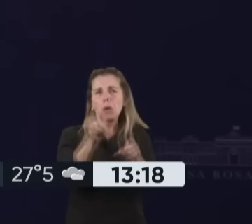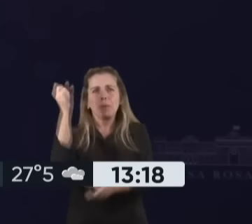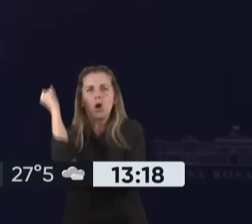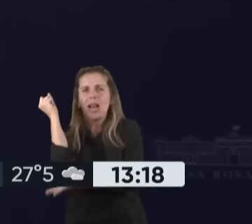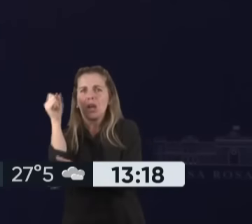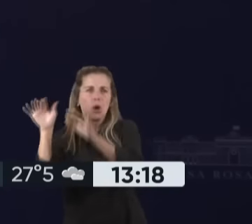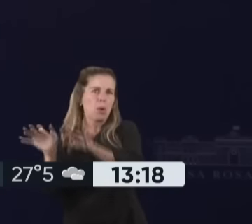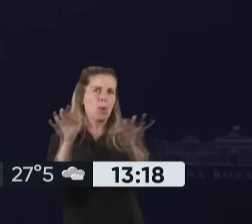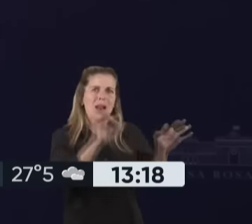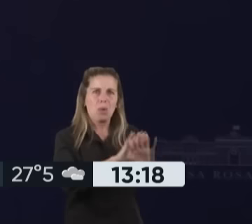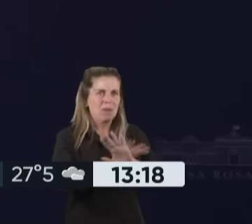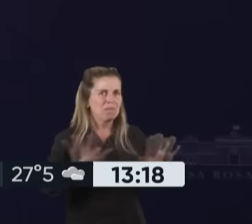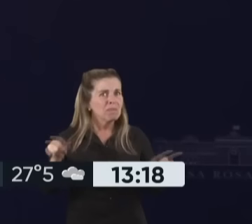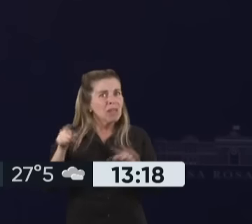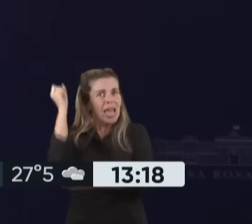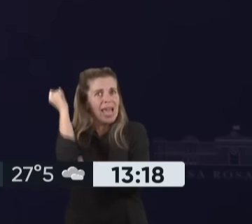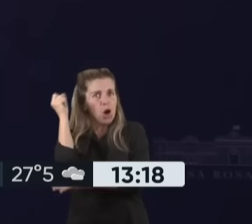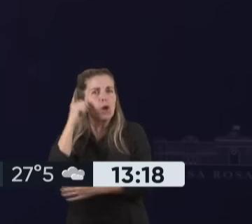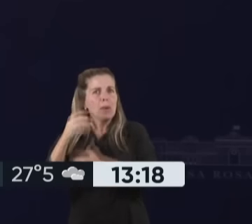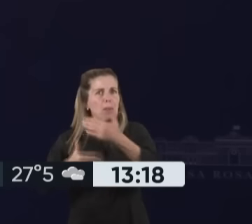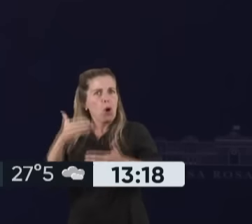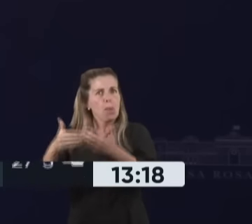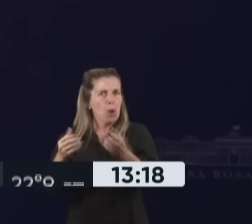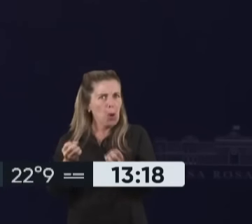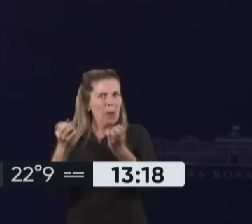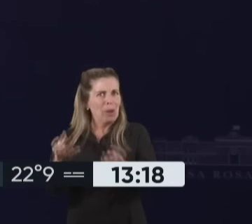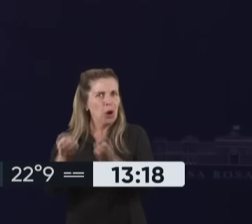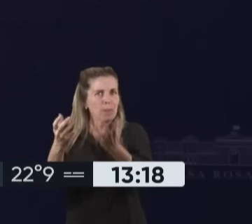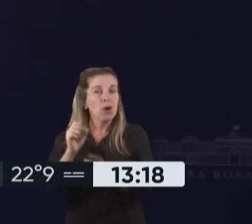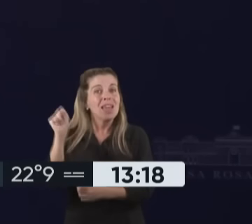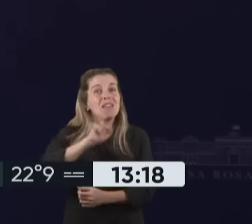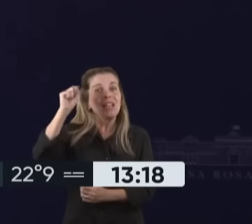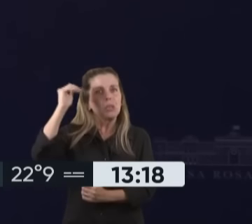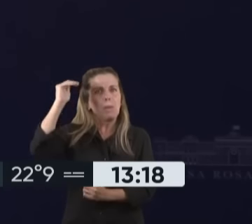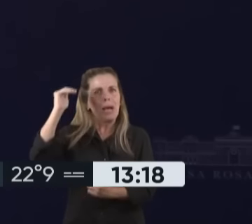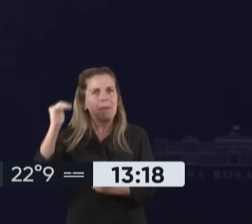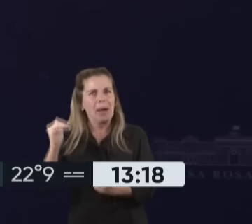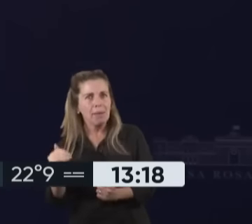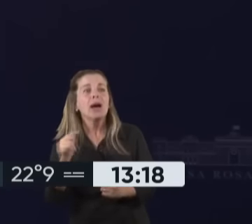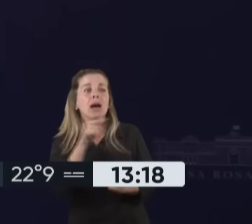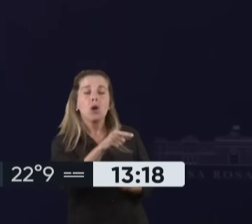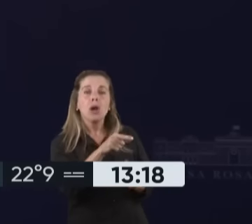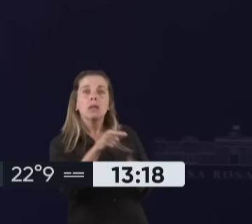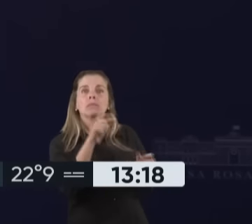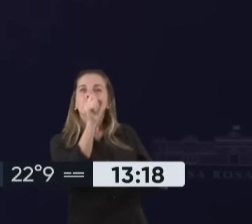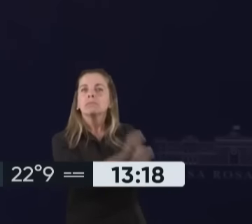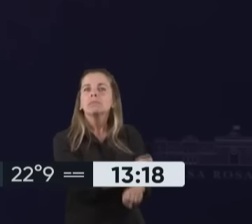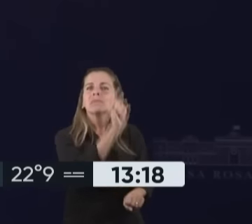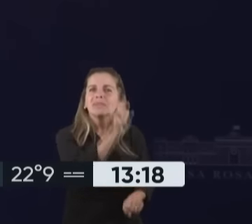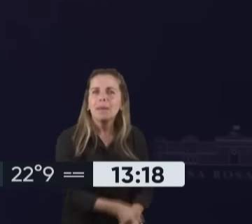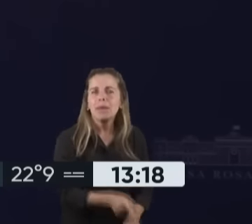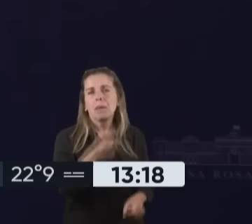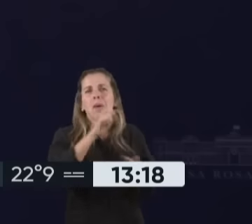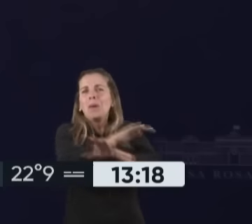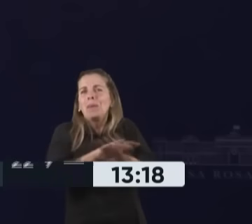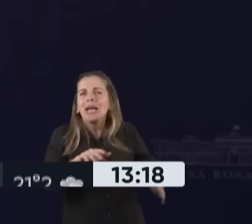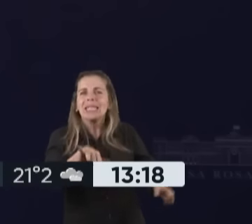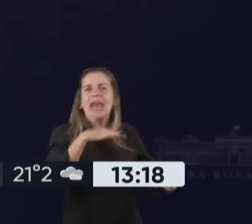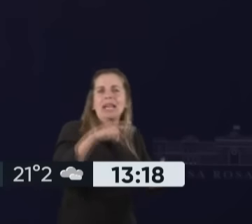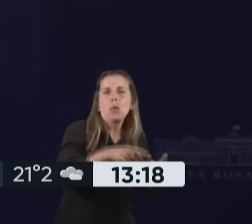déficit. Se dejó de emitir y poco a poco la inflación va desapareciendo, se endurecerán las penas y poco a poco las calles dejarán